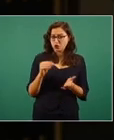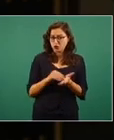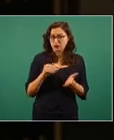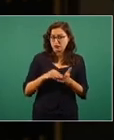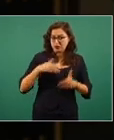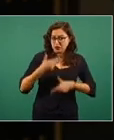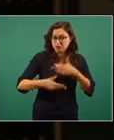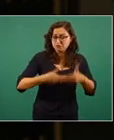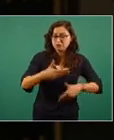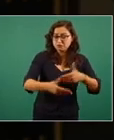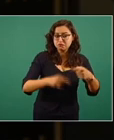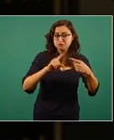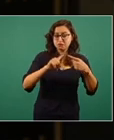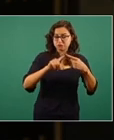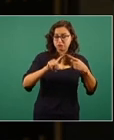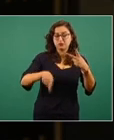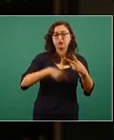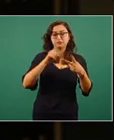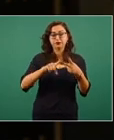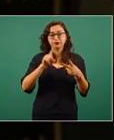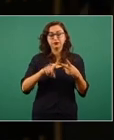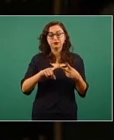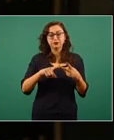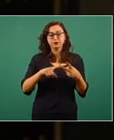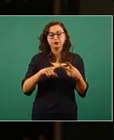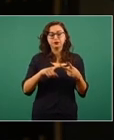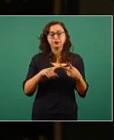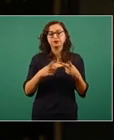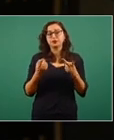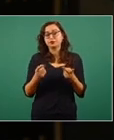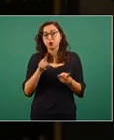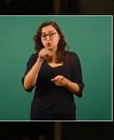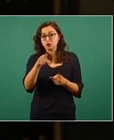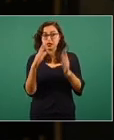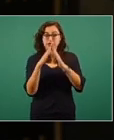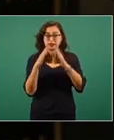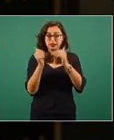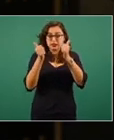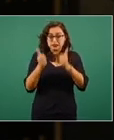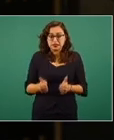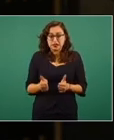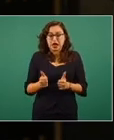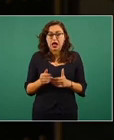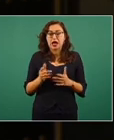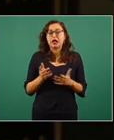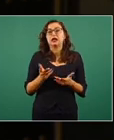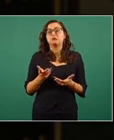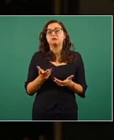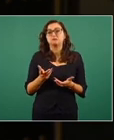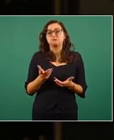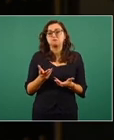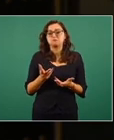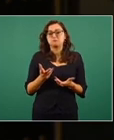corríjanme ustedes, una manera muy fácil de identificar quién es fifí y quién no lo es, es